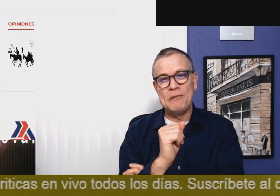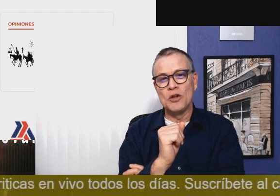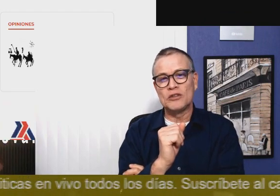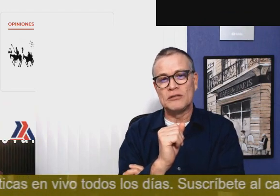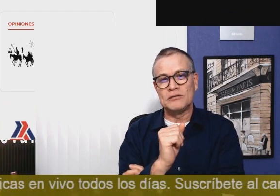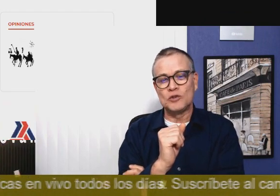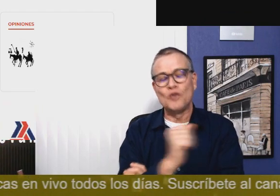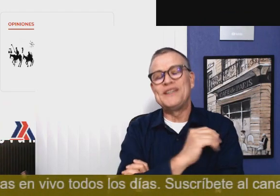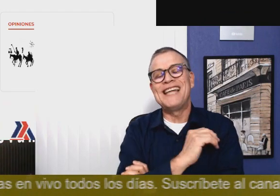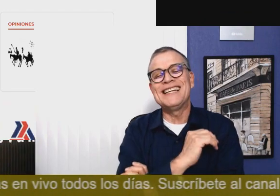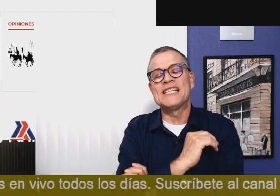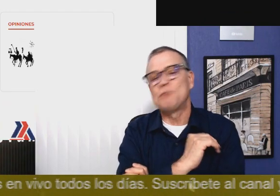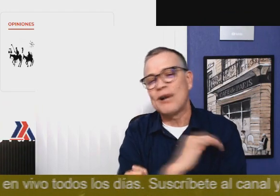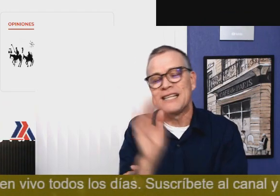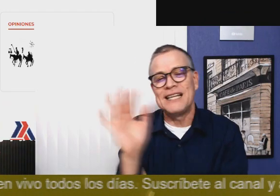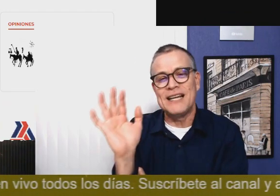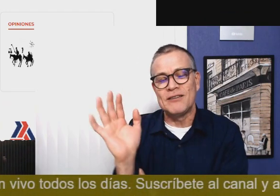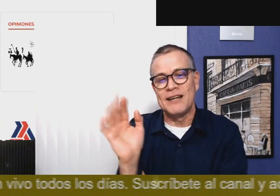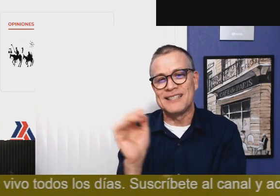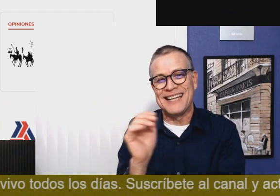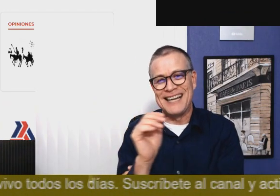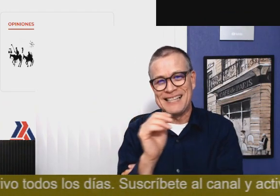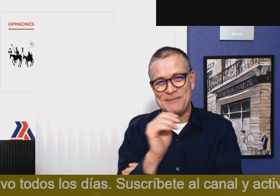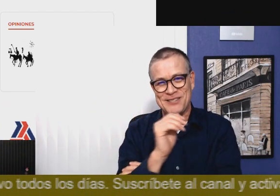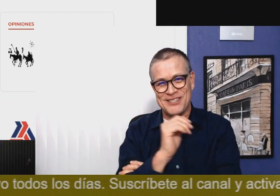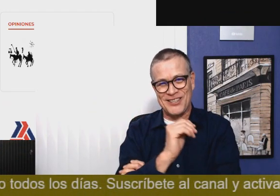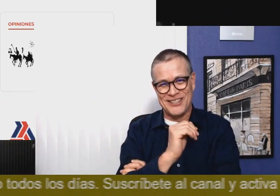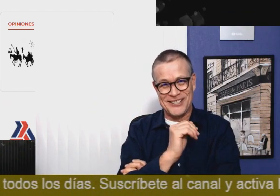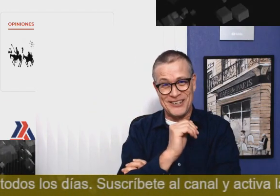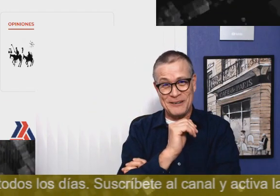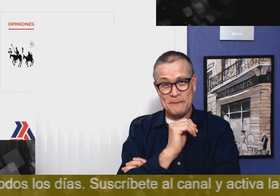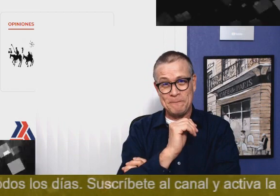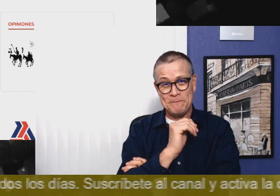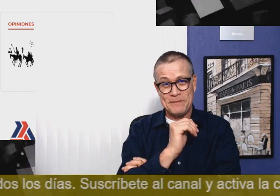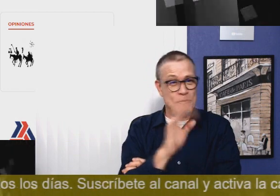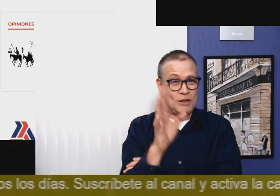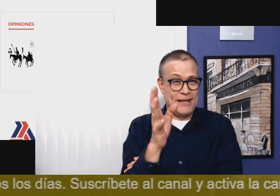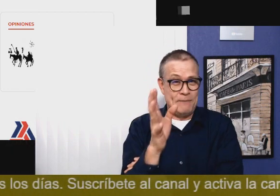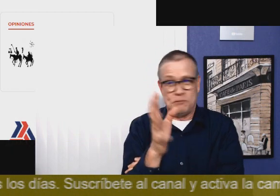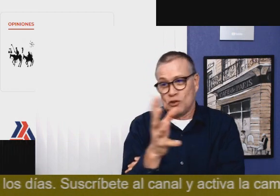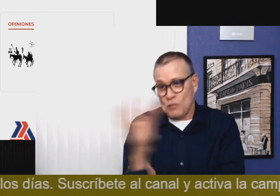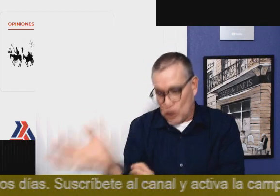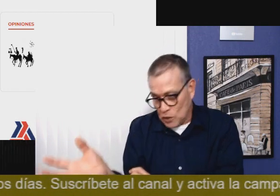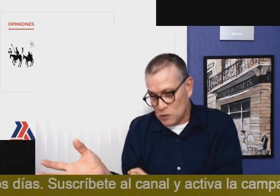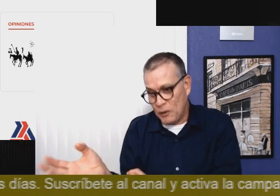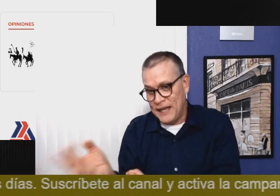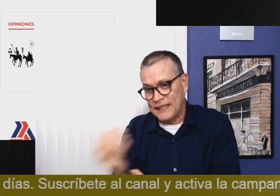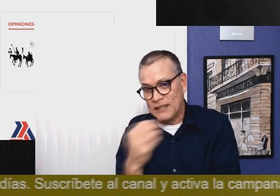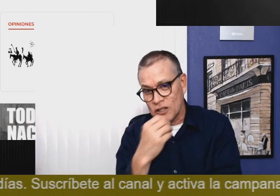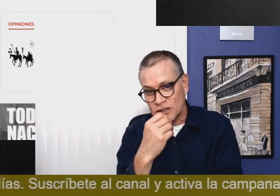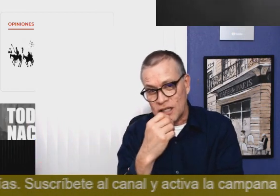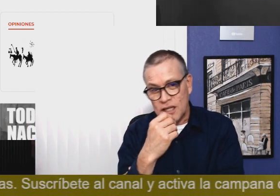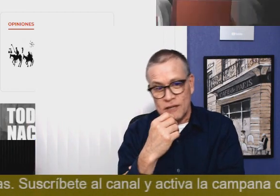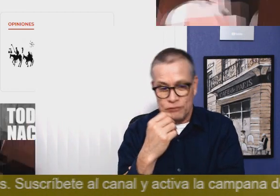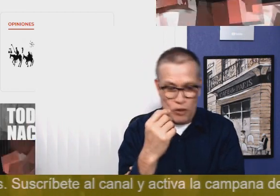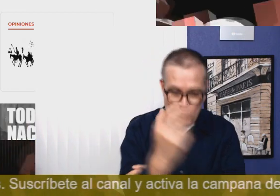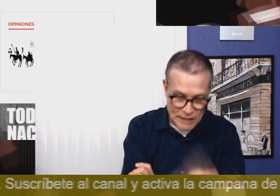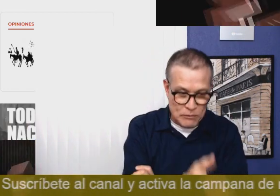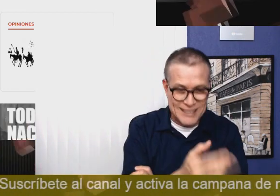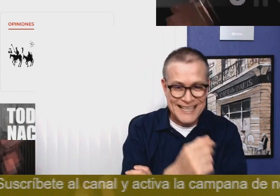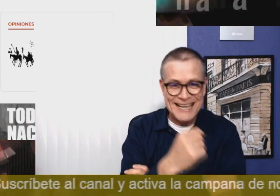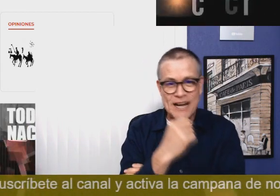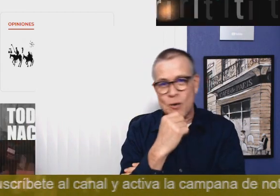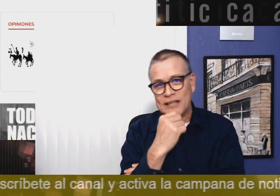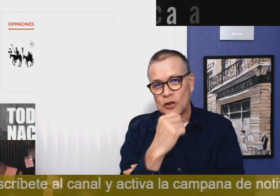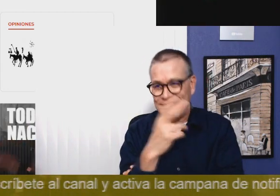Ya hablo, suficientes porras tiene con las que les damos nosotros, ¿no? Porque, pues como no somos políticos, pues no